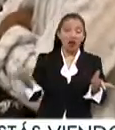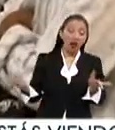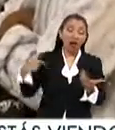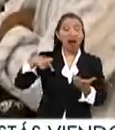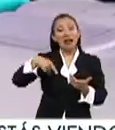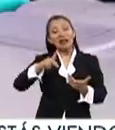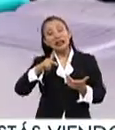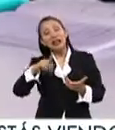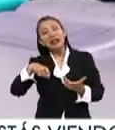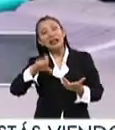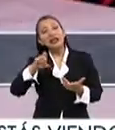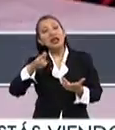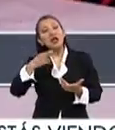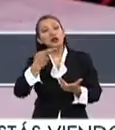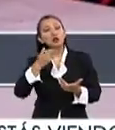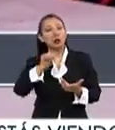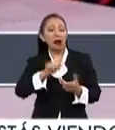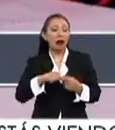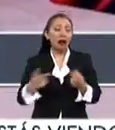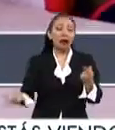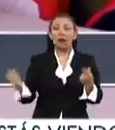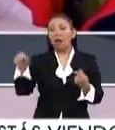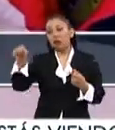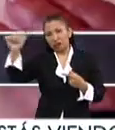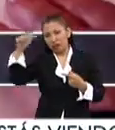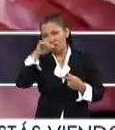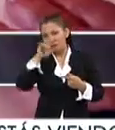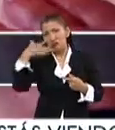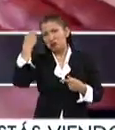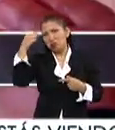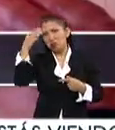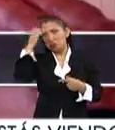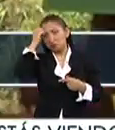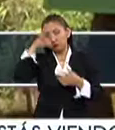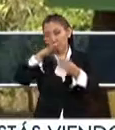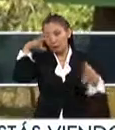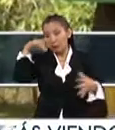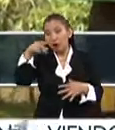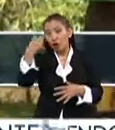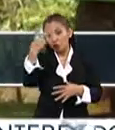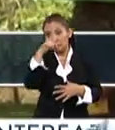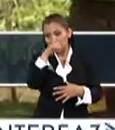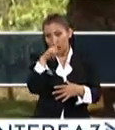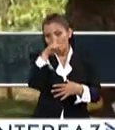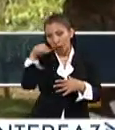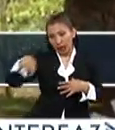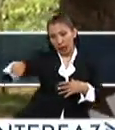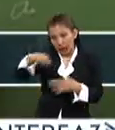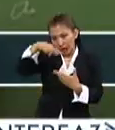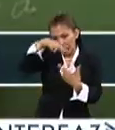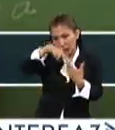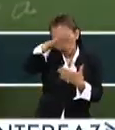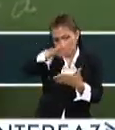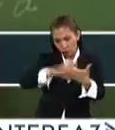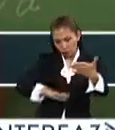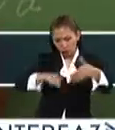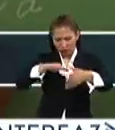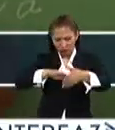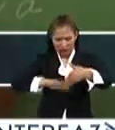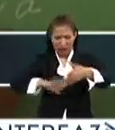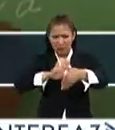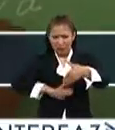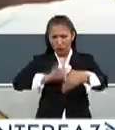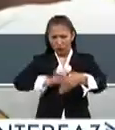el quechua, ¿no? Y tienen otra lengua, no me acuerdo cuál era, pero son dos lenguas que comparten ahí en la región andina, les decimos, pero nosotros